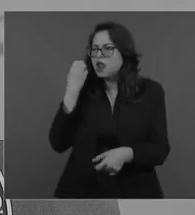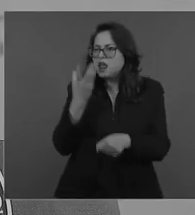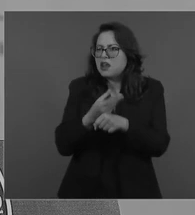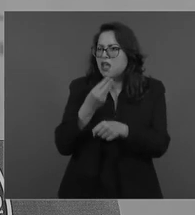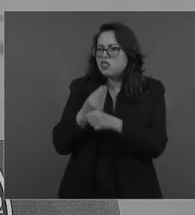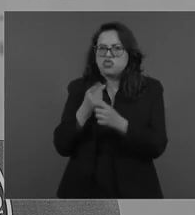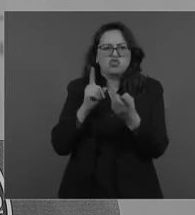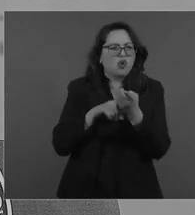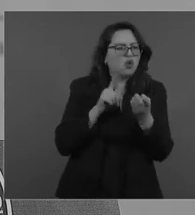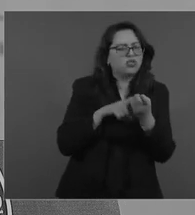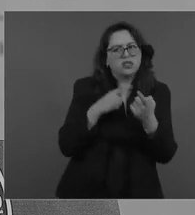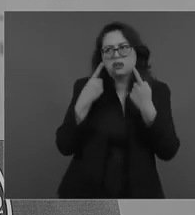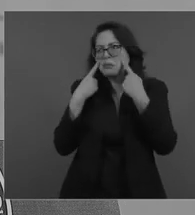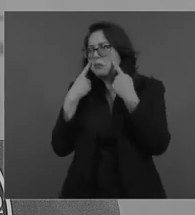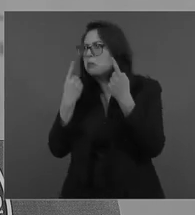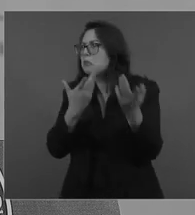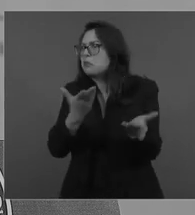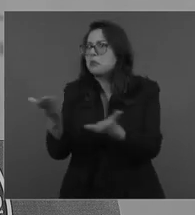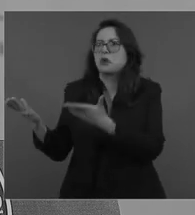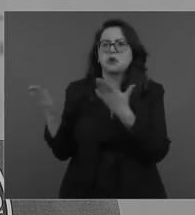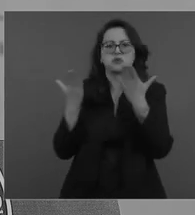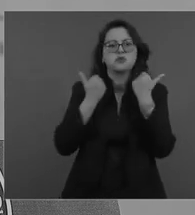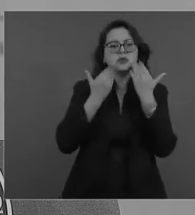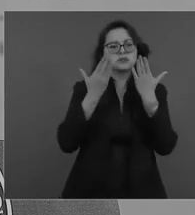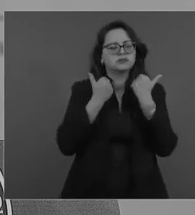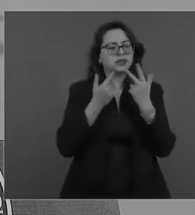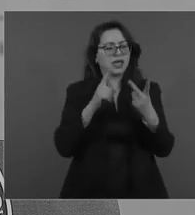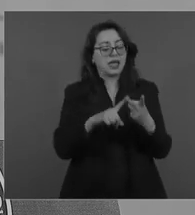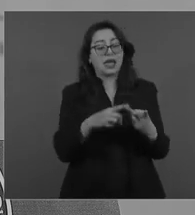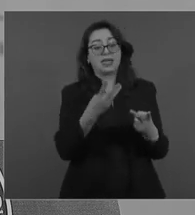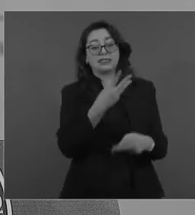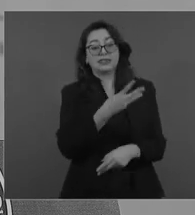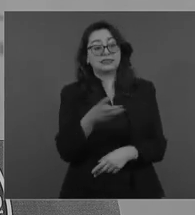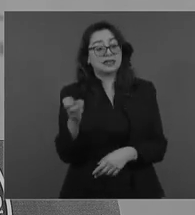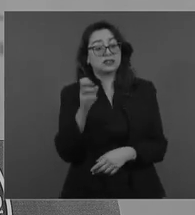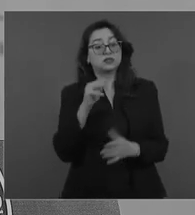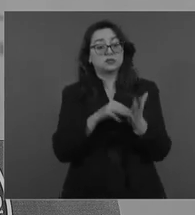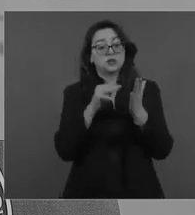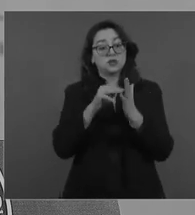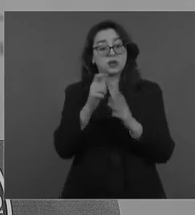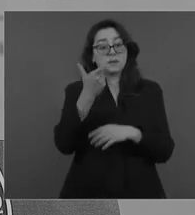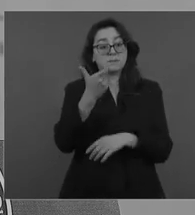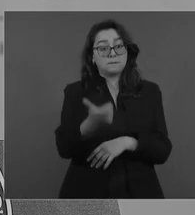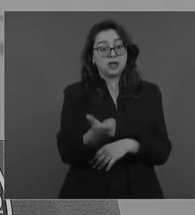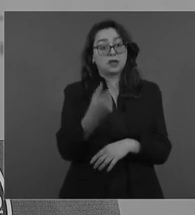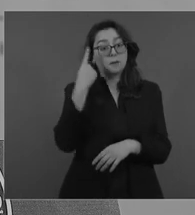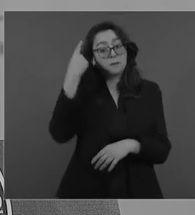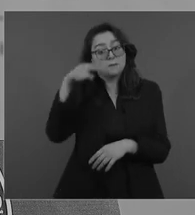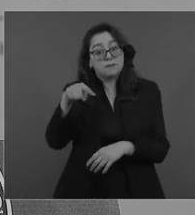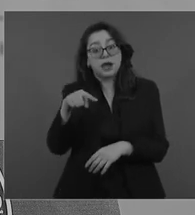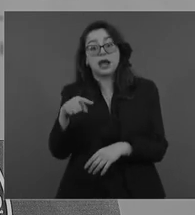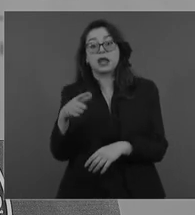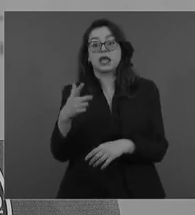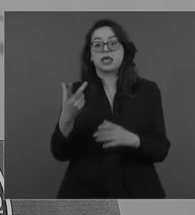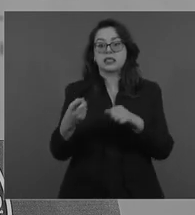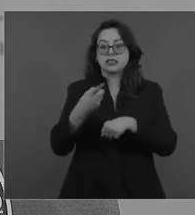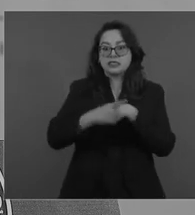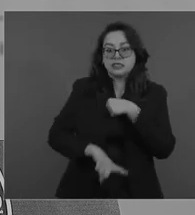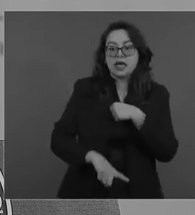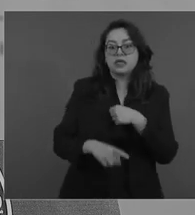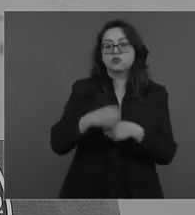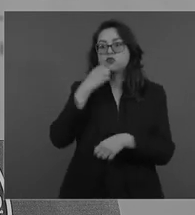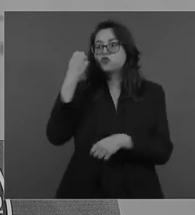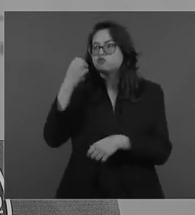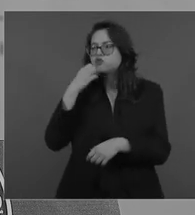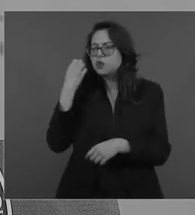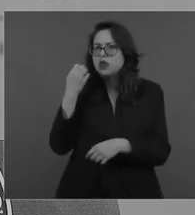que 356.7 millones de pesos autorizados en 2017 para atender daños